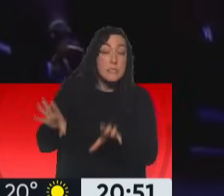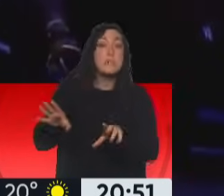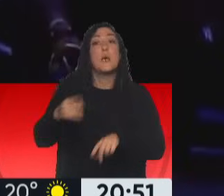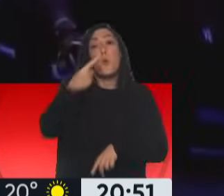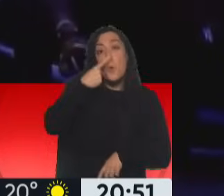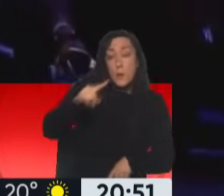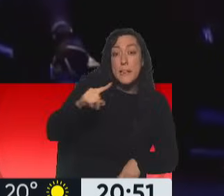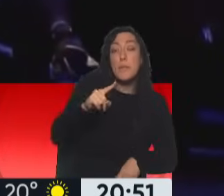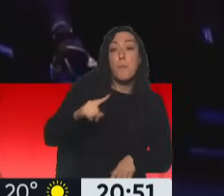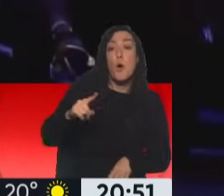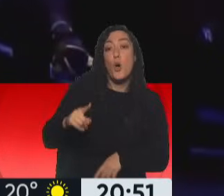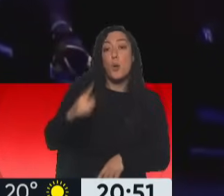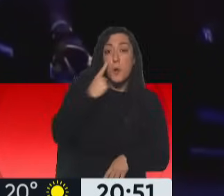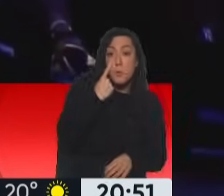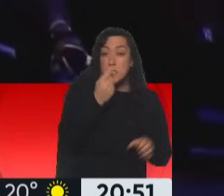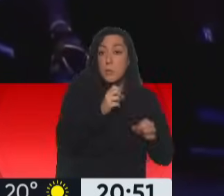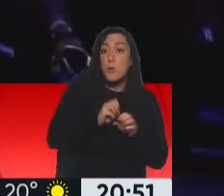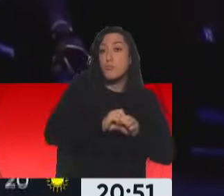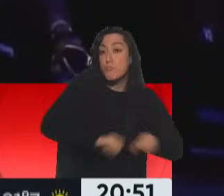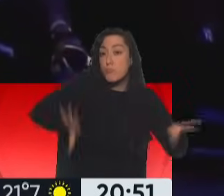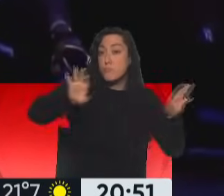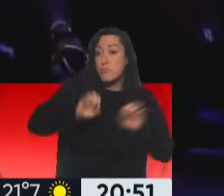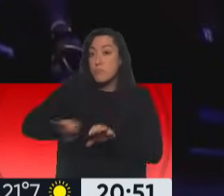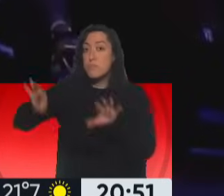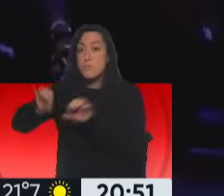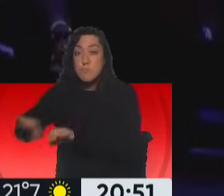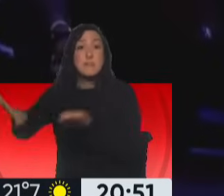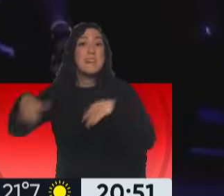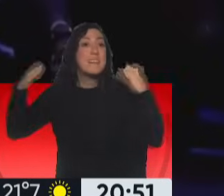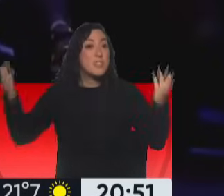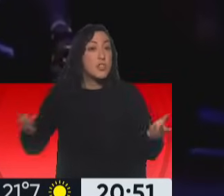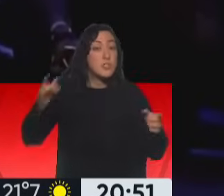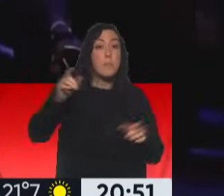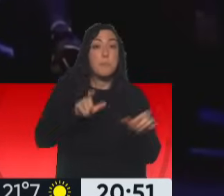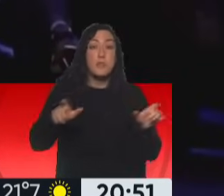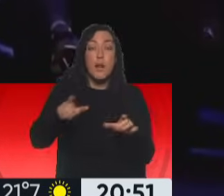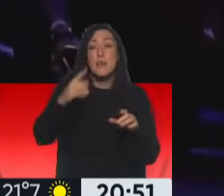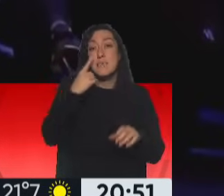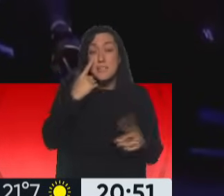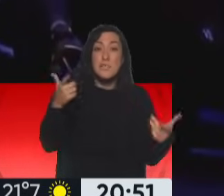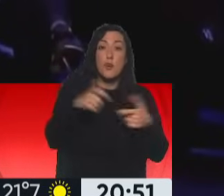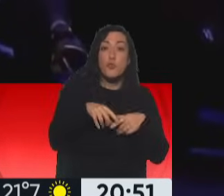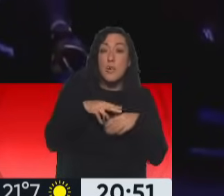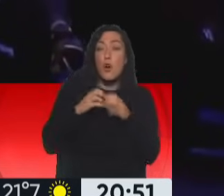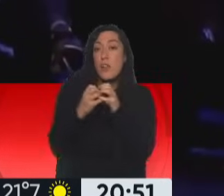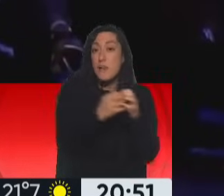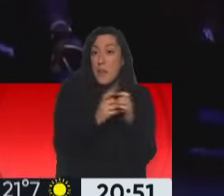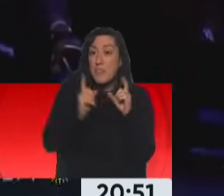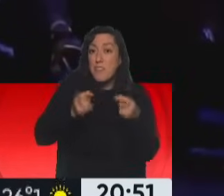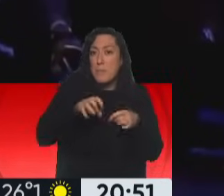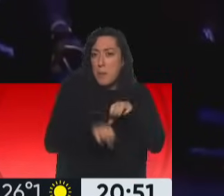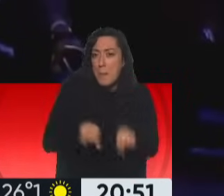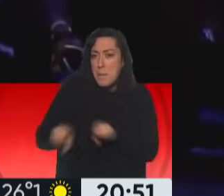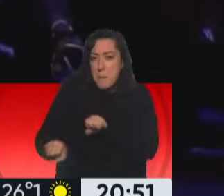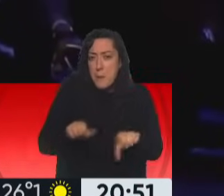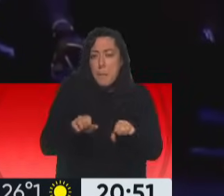y terminan expandiéndolo a nivel municipal. Acaparan así las intendencias y los consejos deliberantes y lo utilizan como